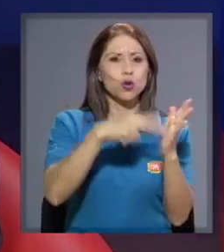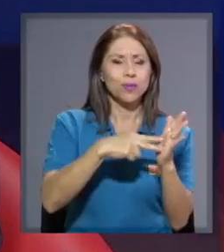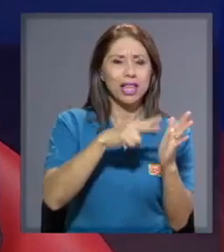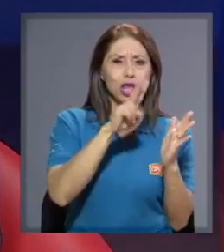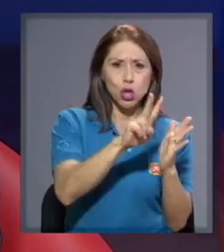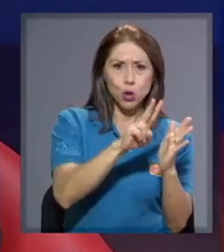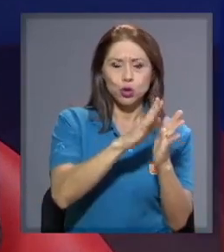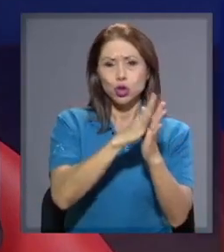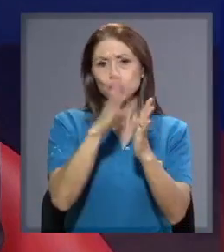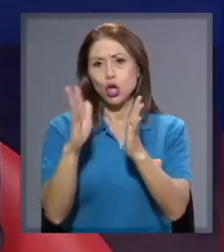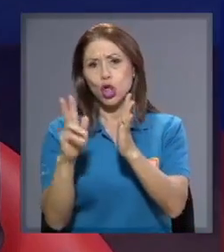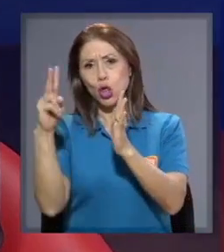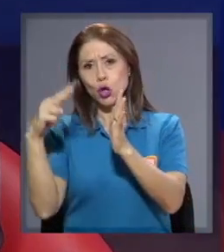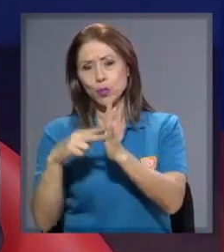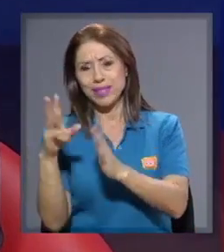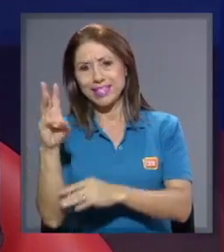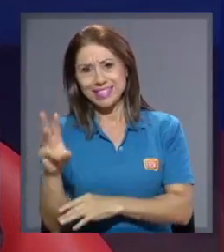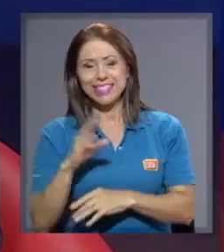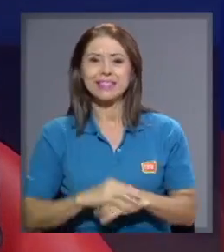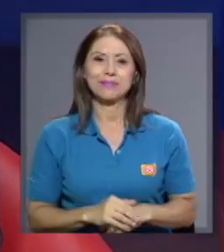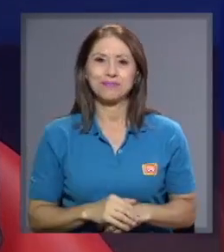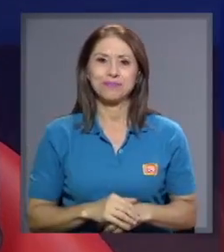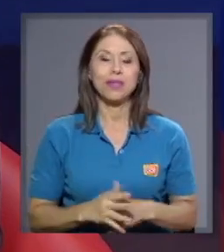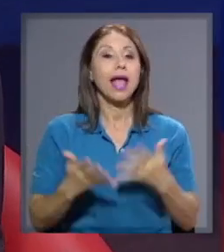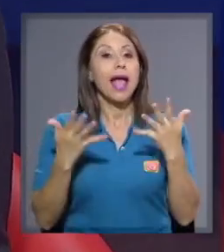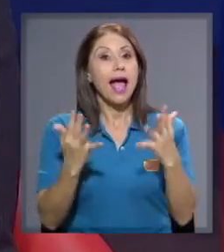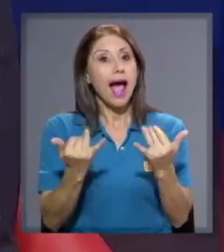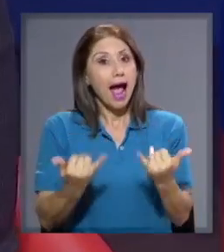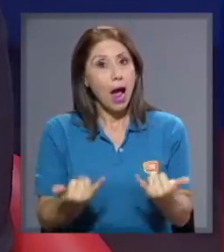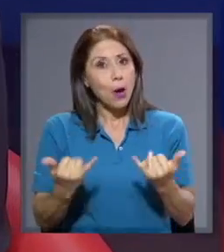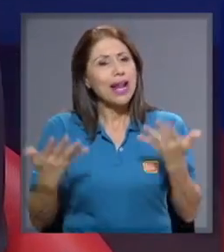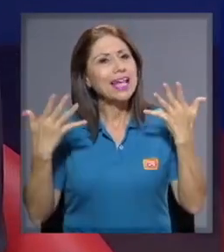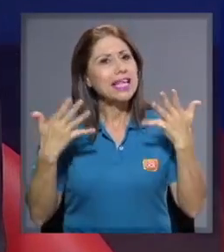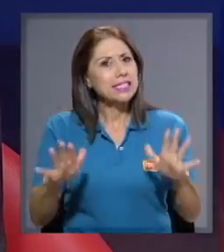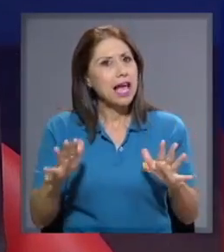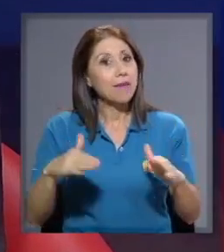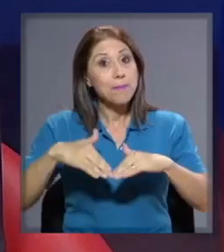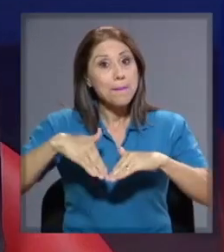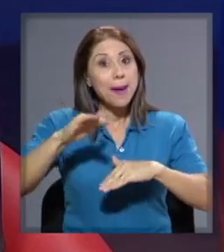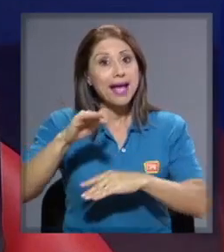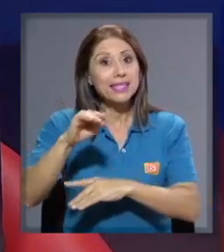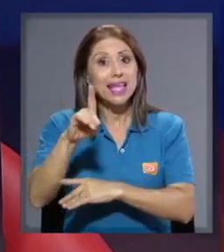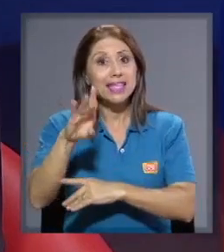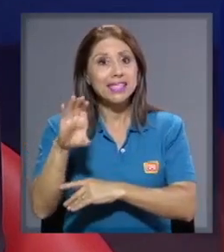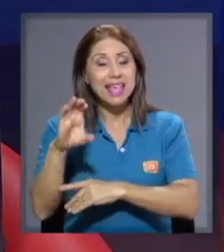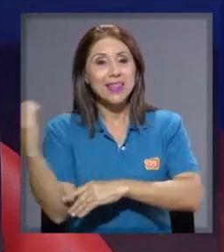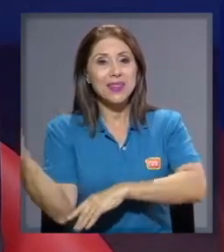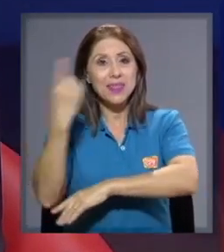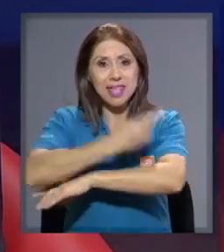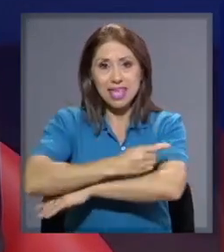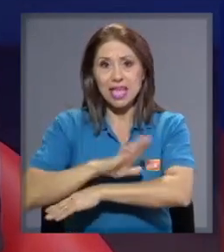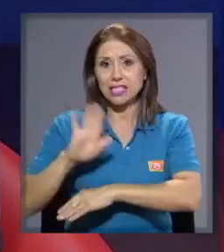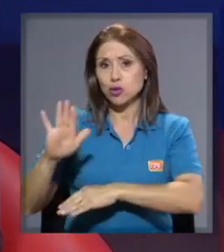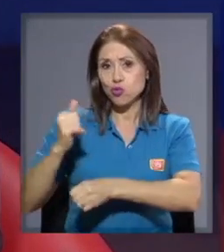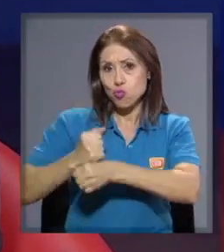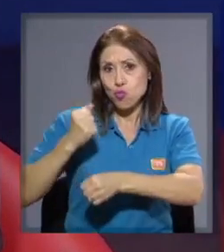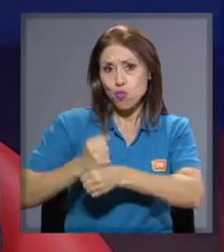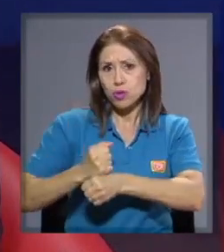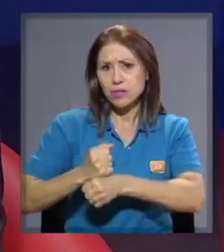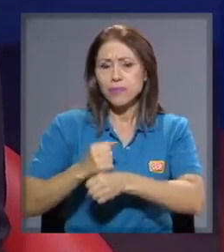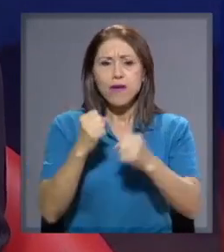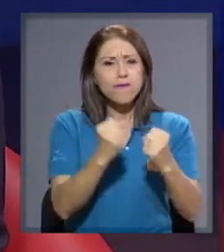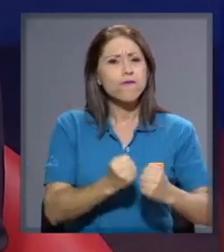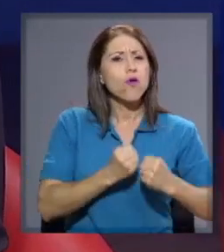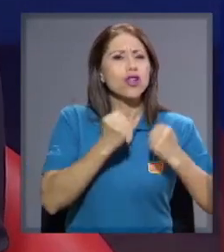2006 para empezar ahora que ya tienen más de 100 días en el puesto que encontró de fortalezas y